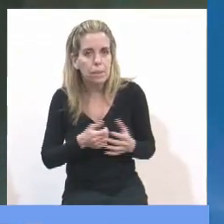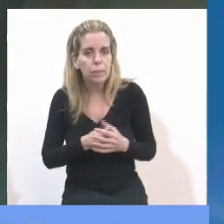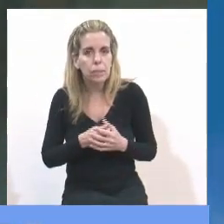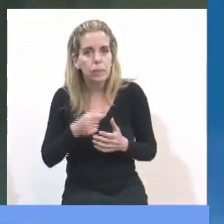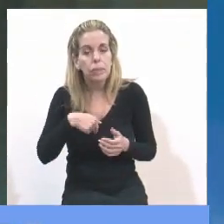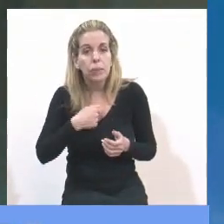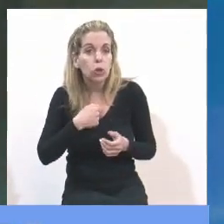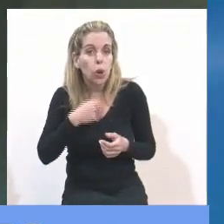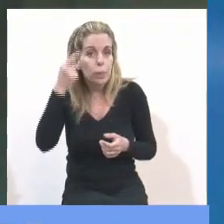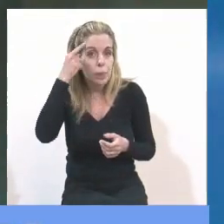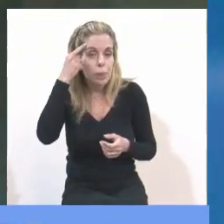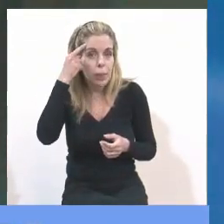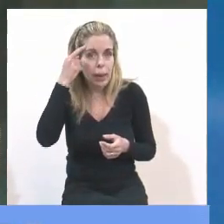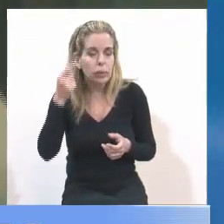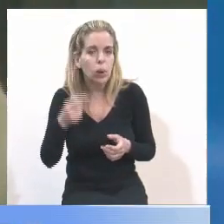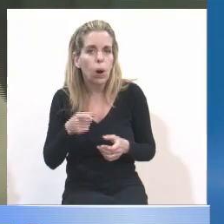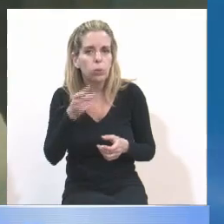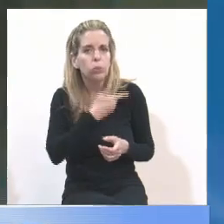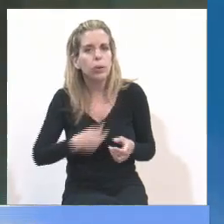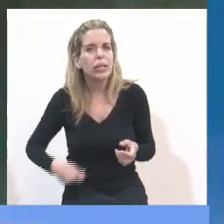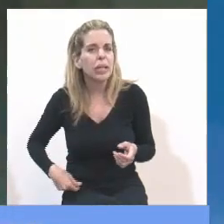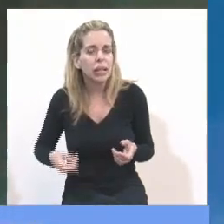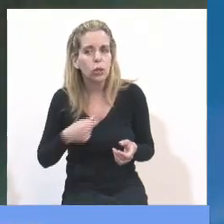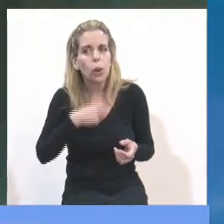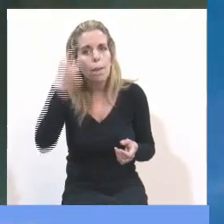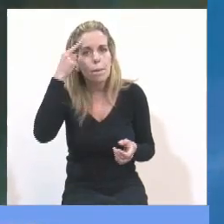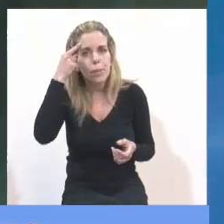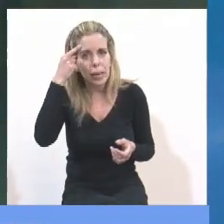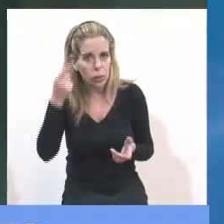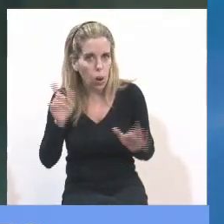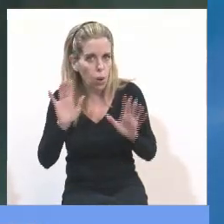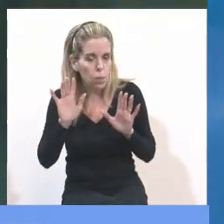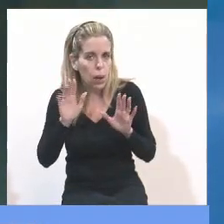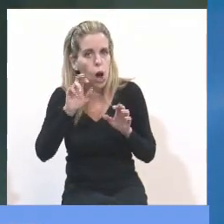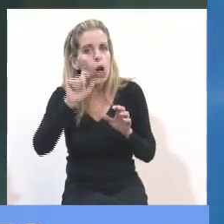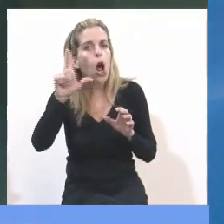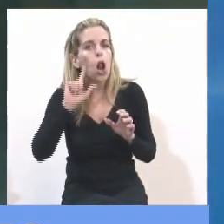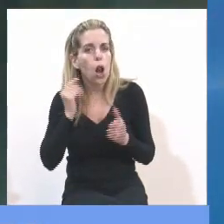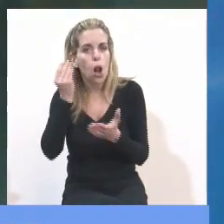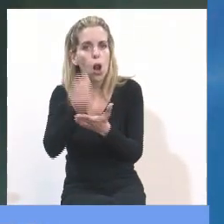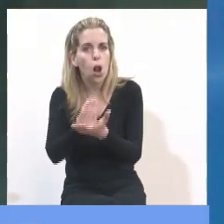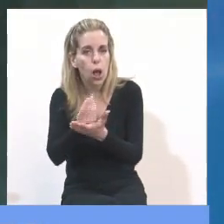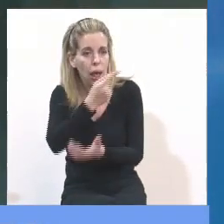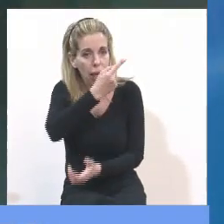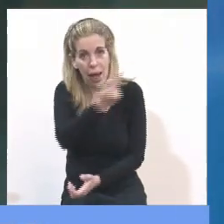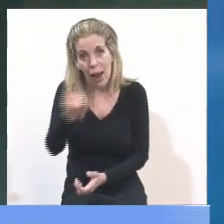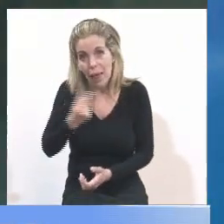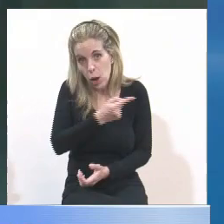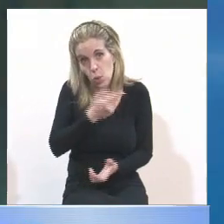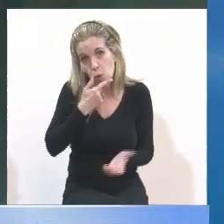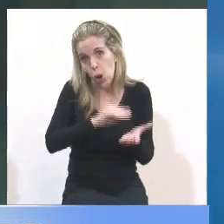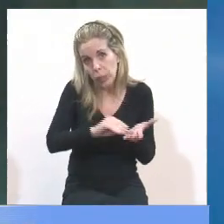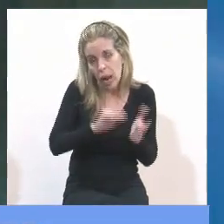Sinceramente, pienso, señora presidenta, que más allá del rol ocasional que nos toca cumplir